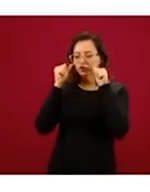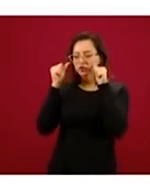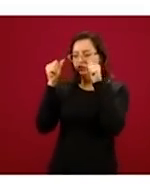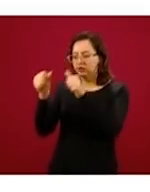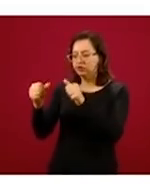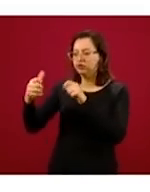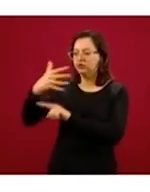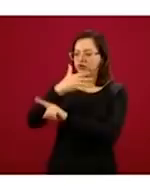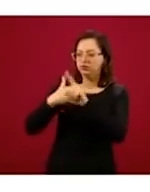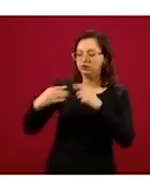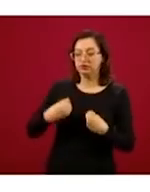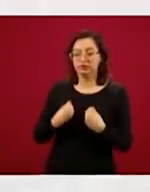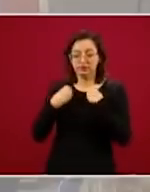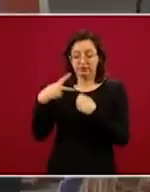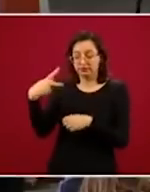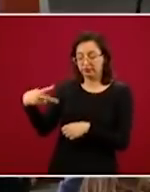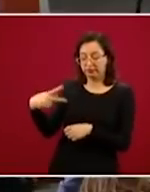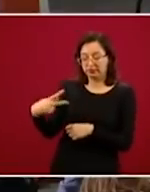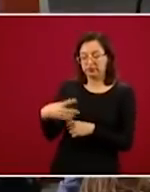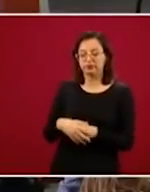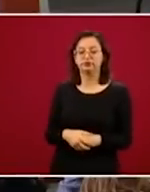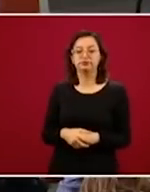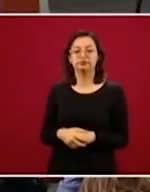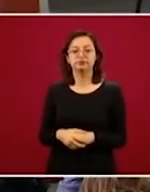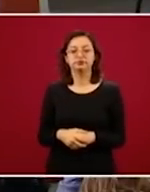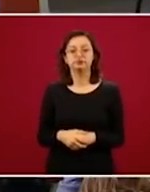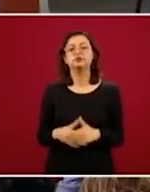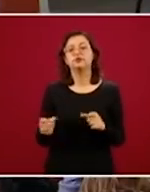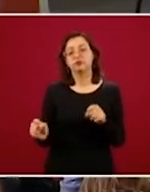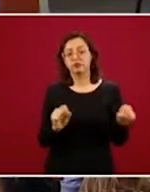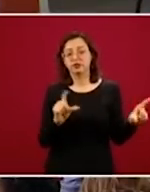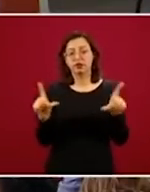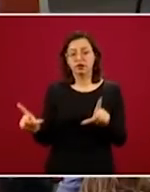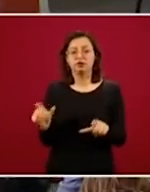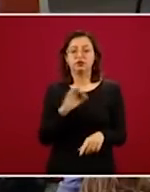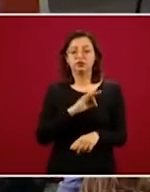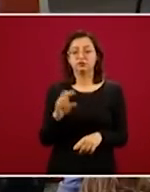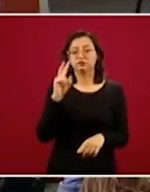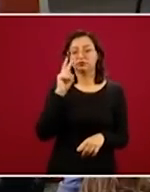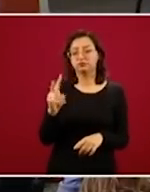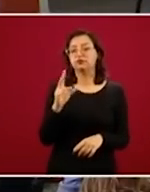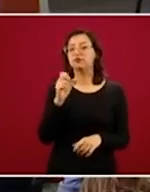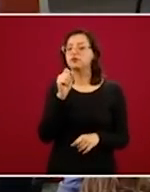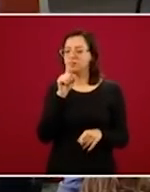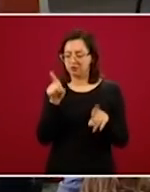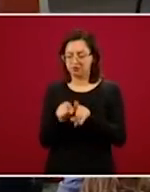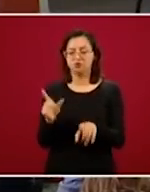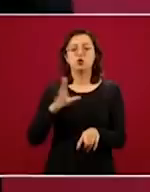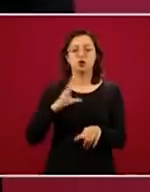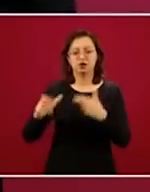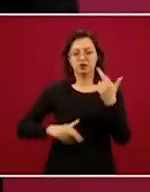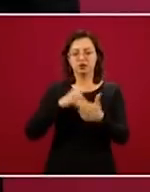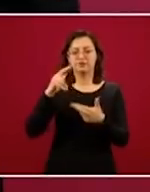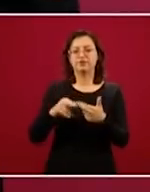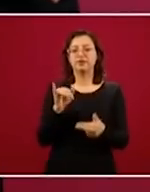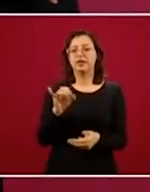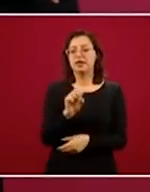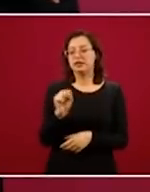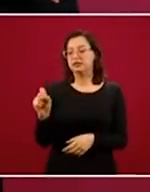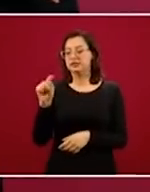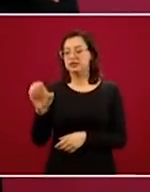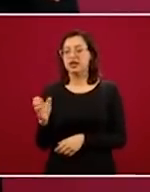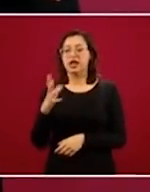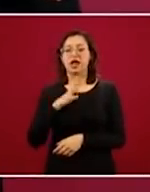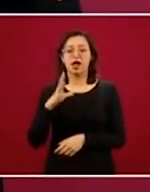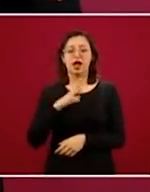las condiciones paliativas y en la siguiente diapositiva se ve que existe una regionalización operativa el este tiene 26 unidades